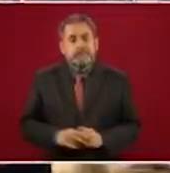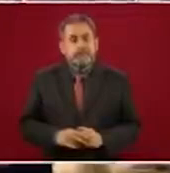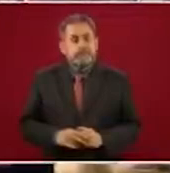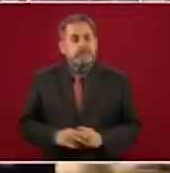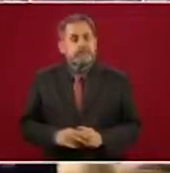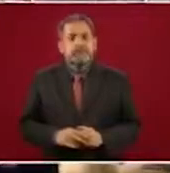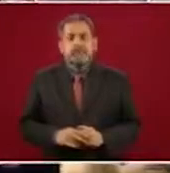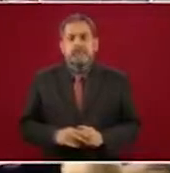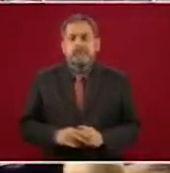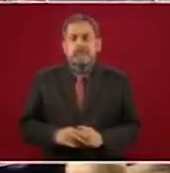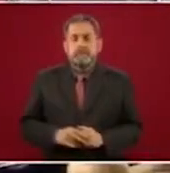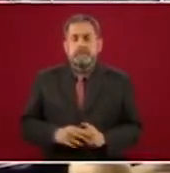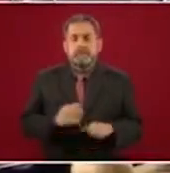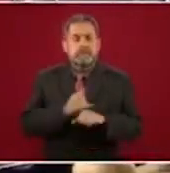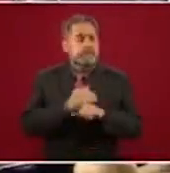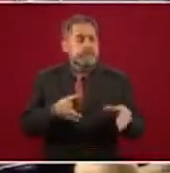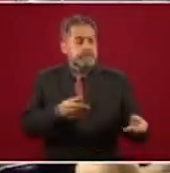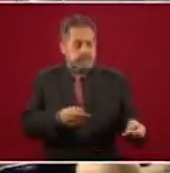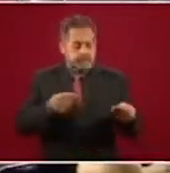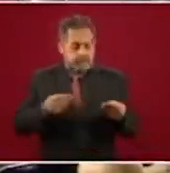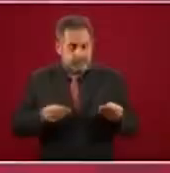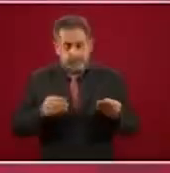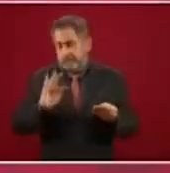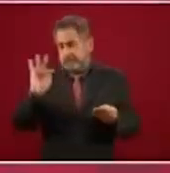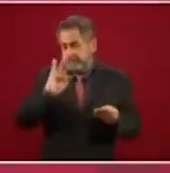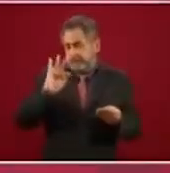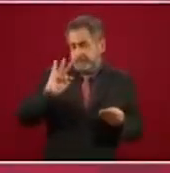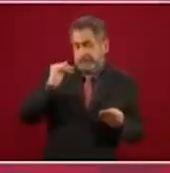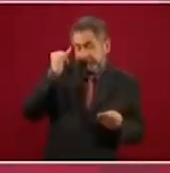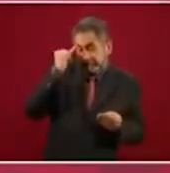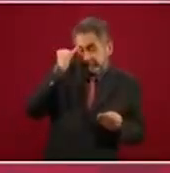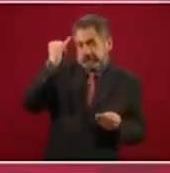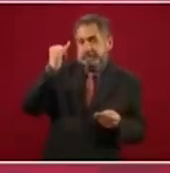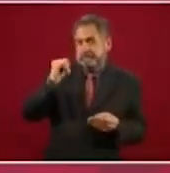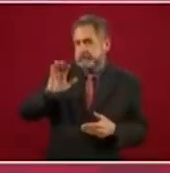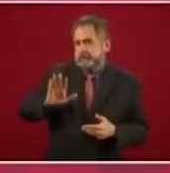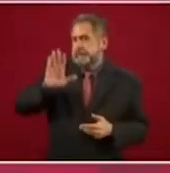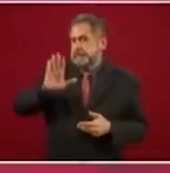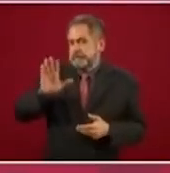informó como una de las hipótesis, sí,